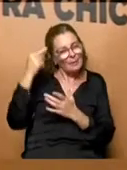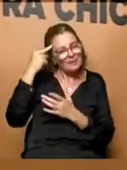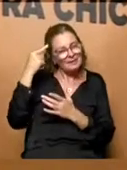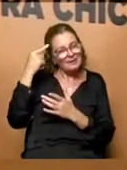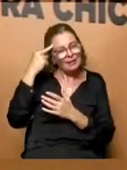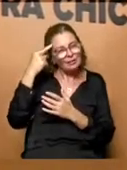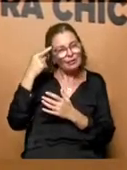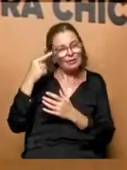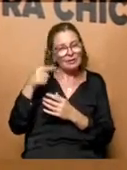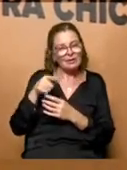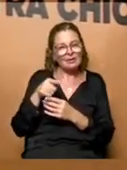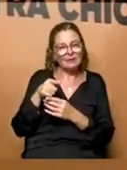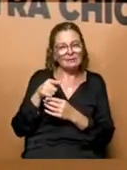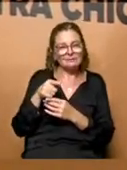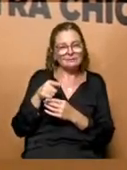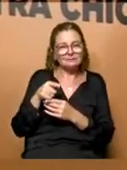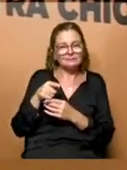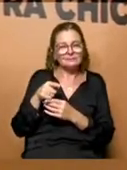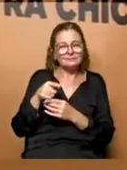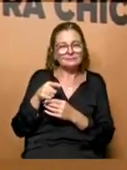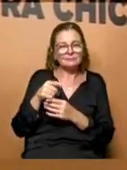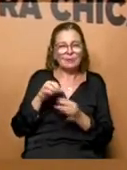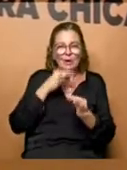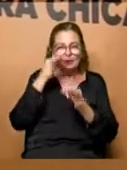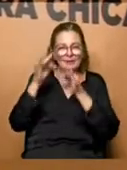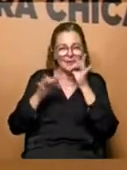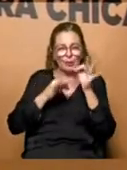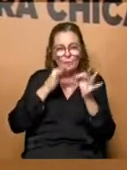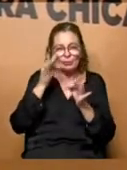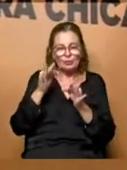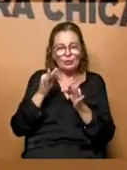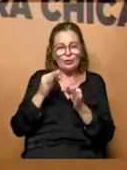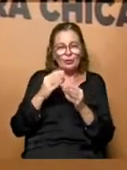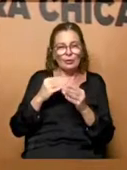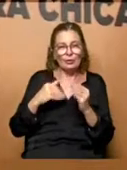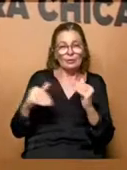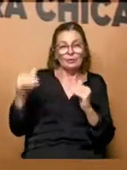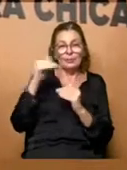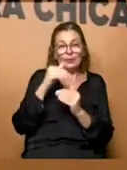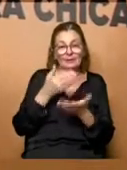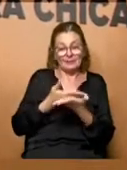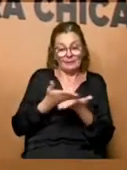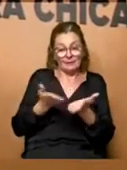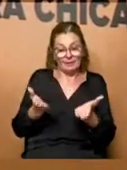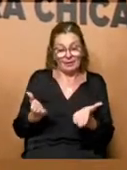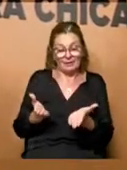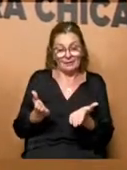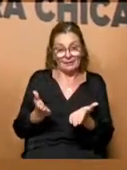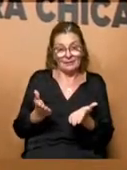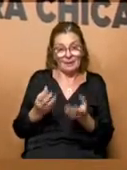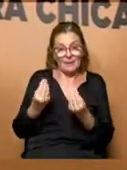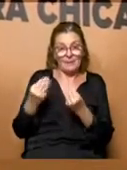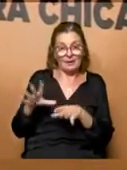sigo pensando que cuando los discursos no sobrepasan las realidades,